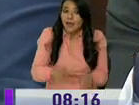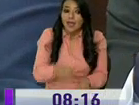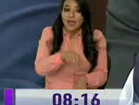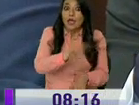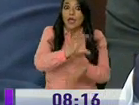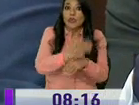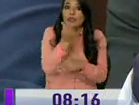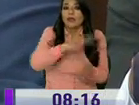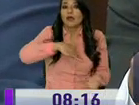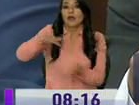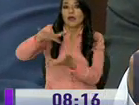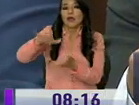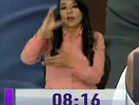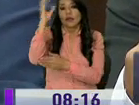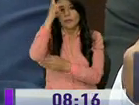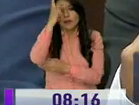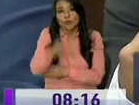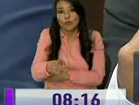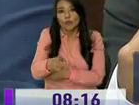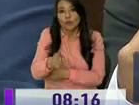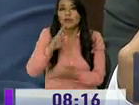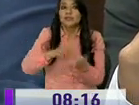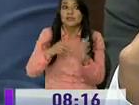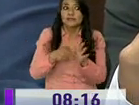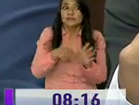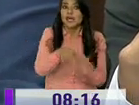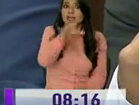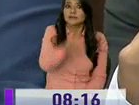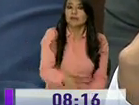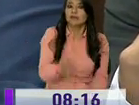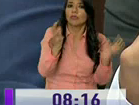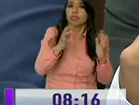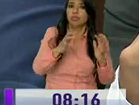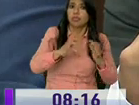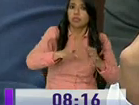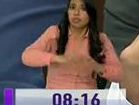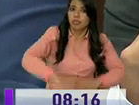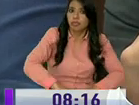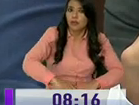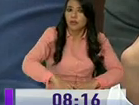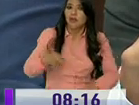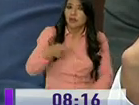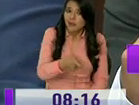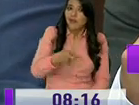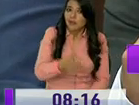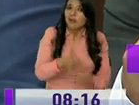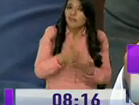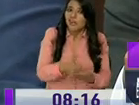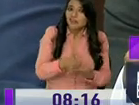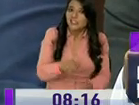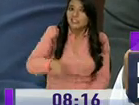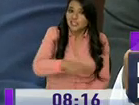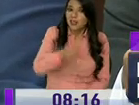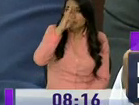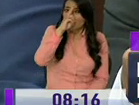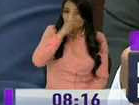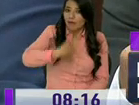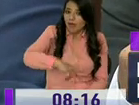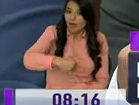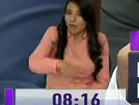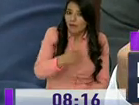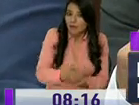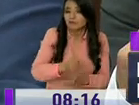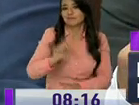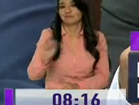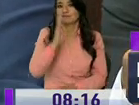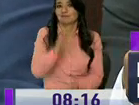hacia Colombia y Perú, le quitan presión al Estado para seguir subsidiando esos productos o ese bien de consumo,